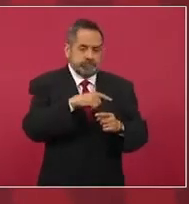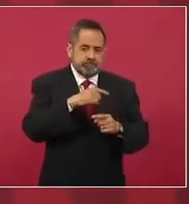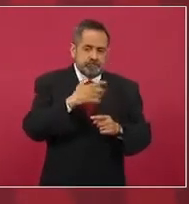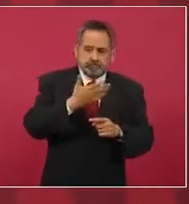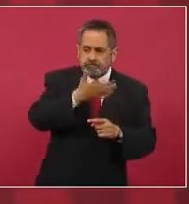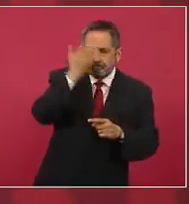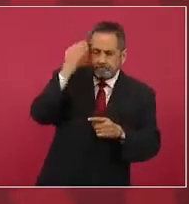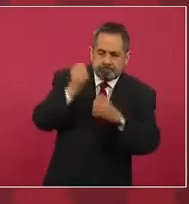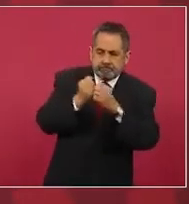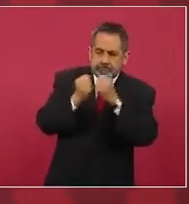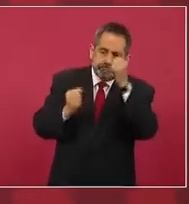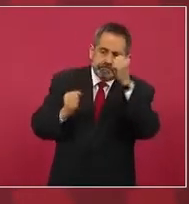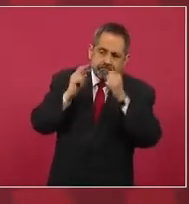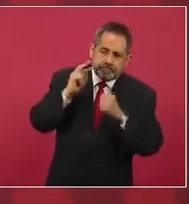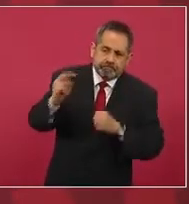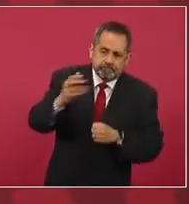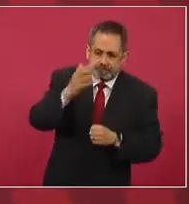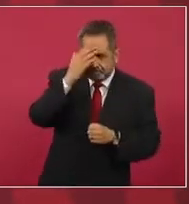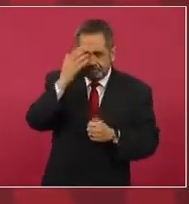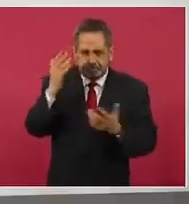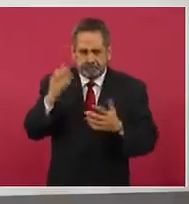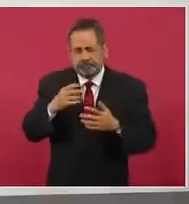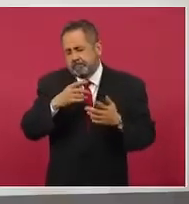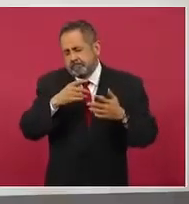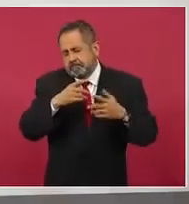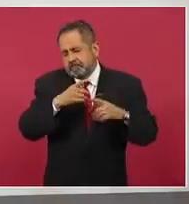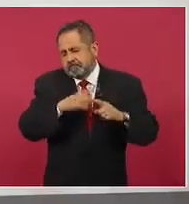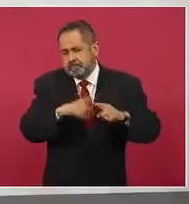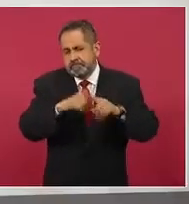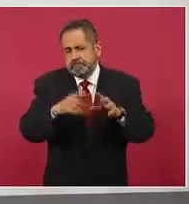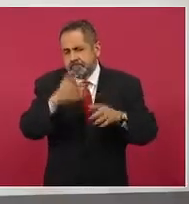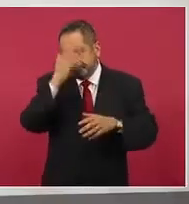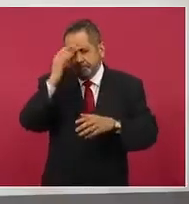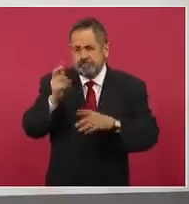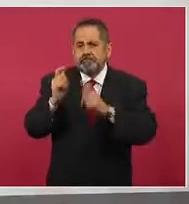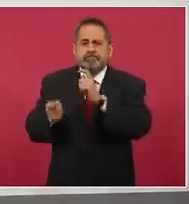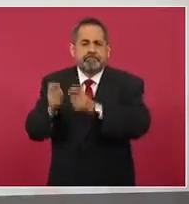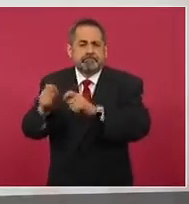saber por distintas razones, porque